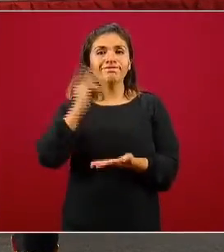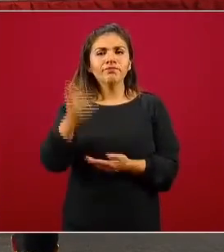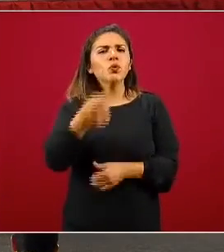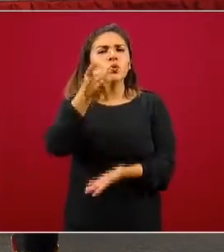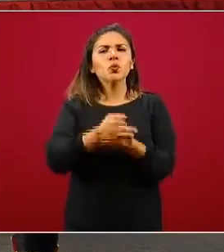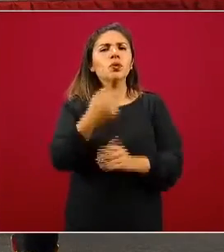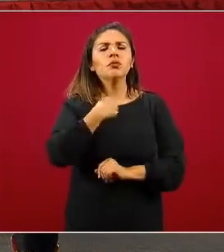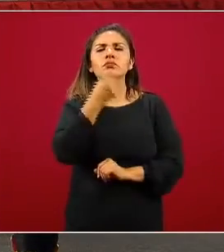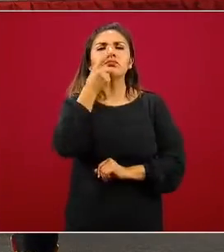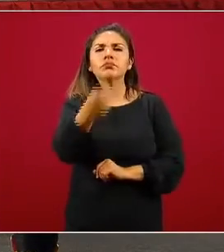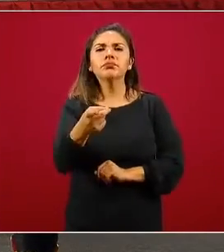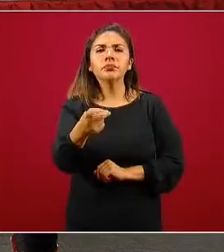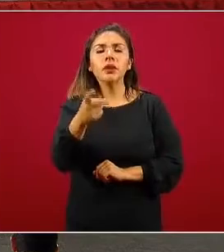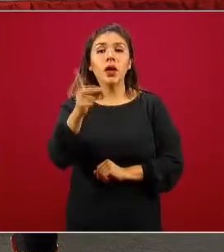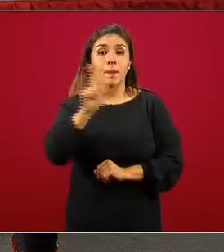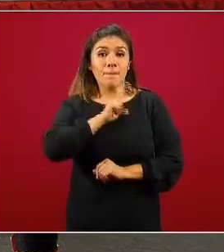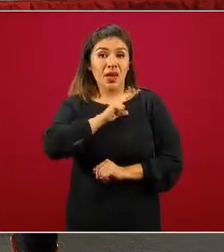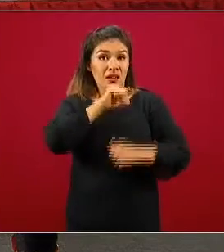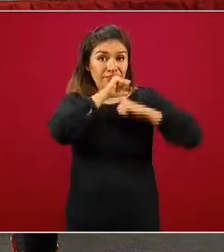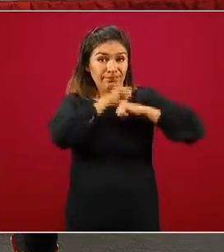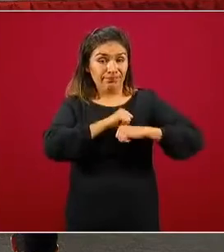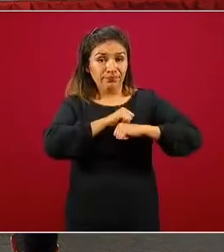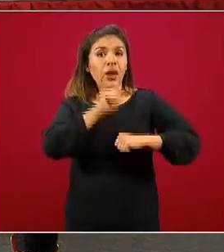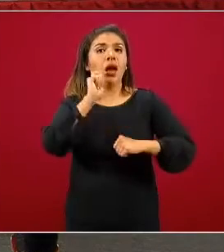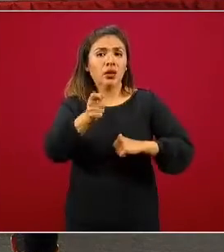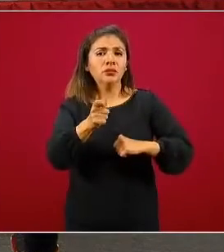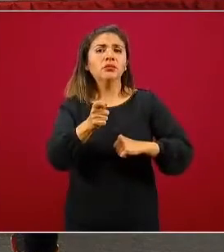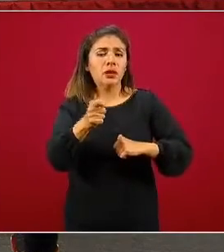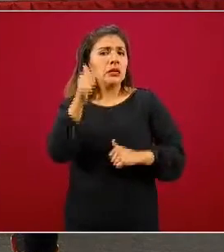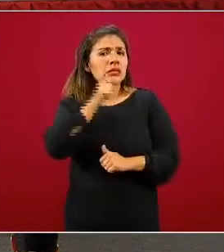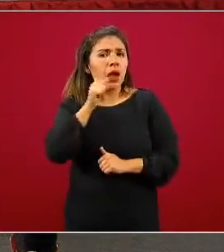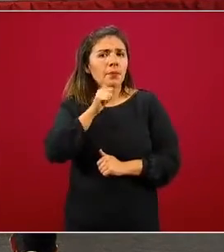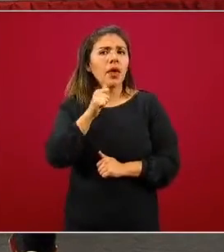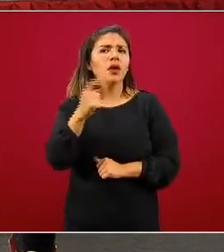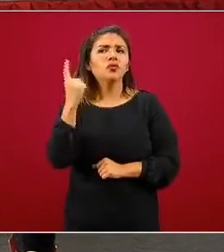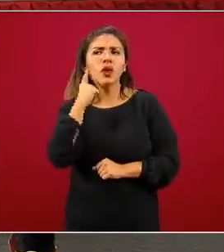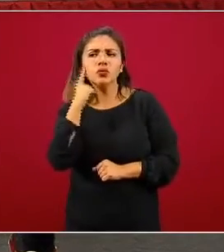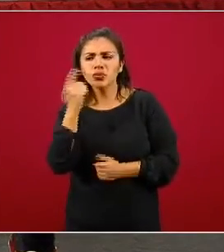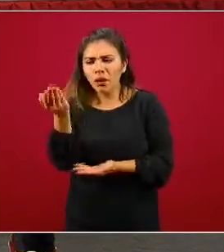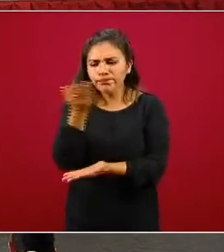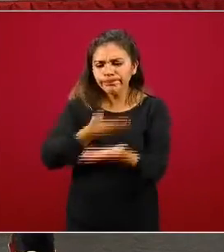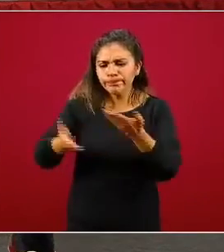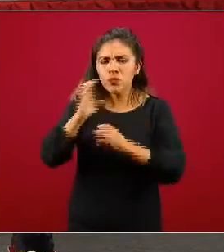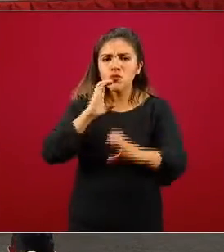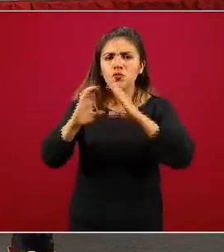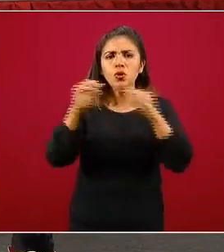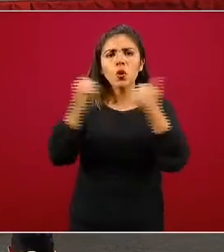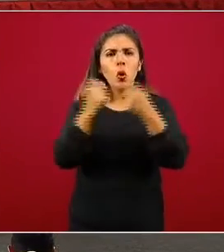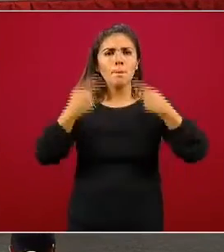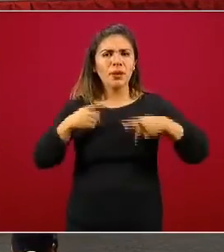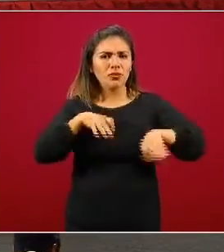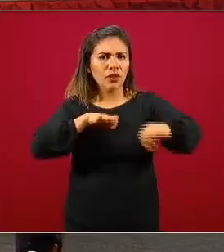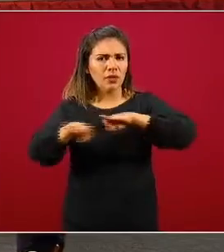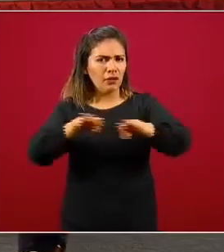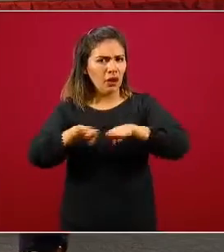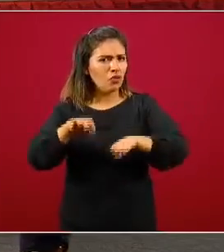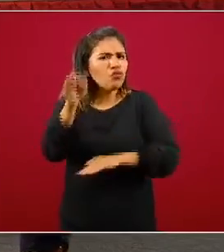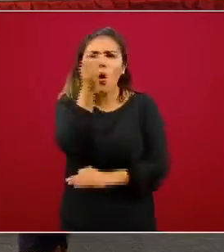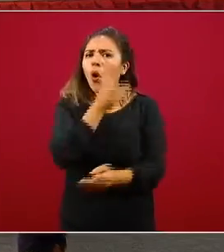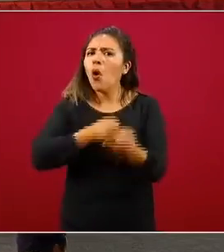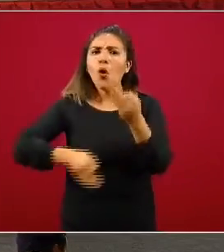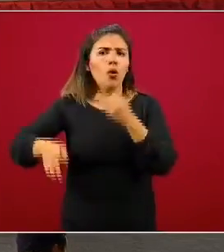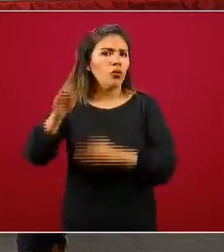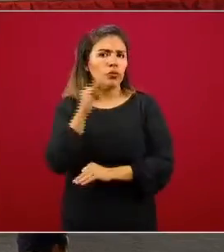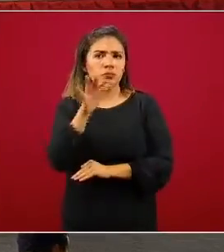que nuestra tarea es, por un lado, siempre escuchar a los trabajadores en todos los casos